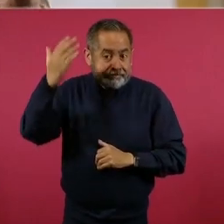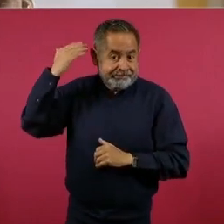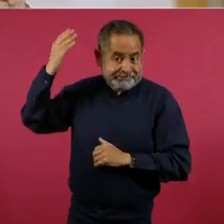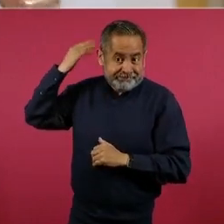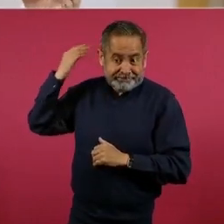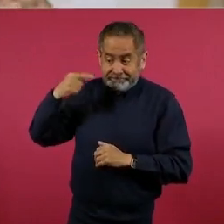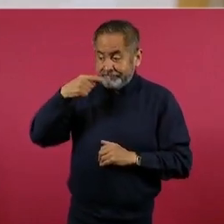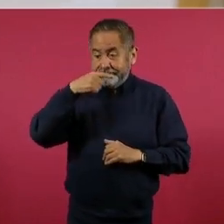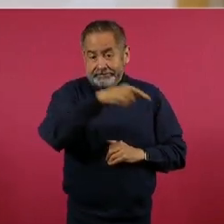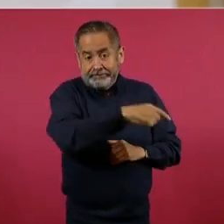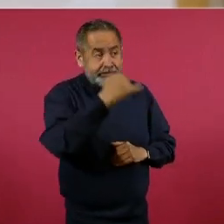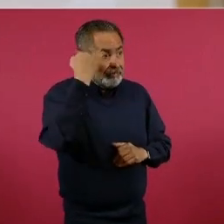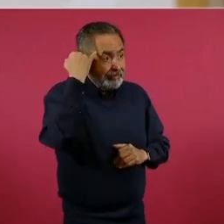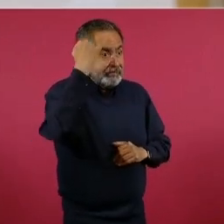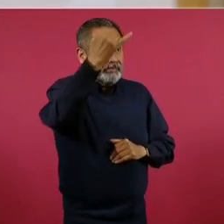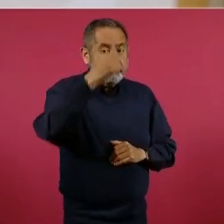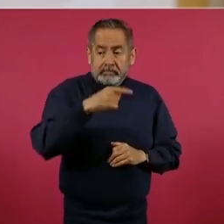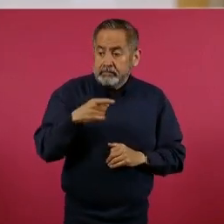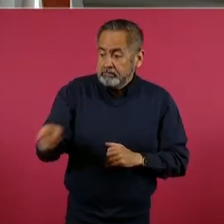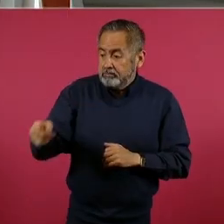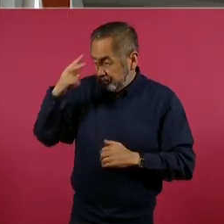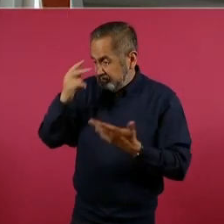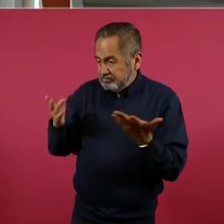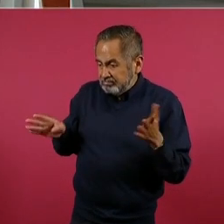idea de cerrar.